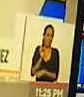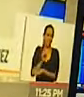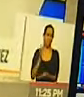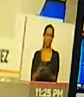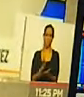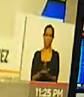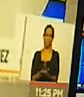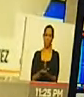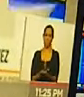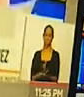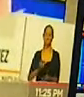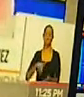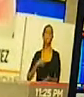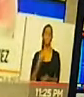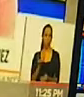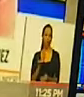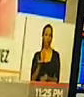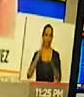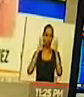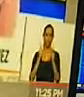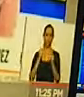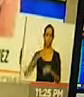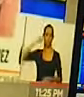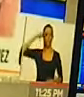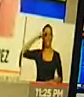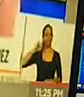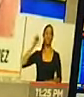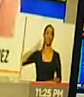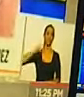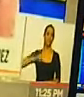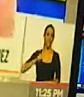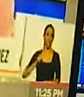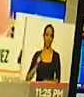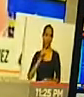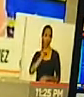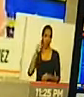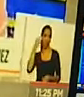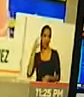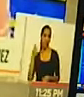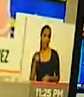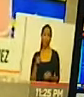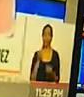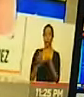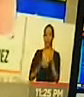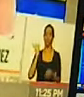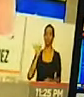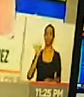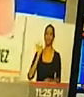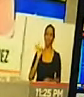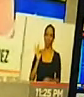incluyendo una posible opción militar en caso de ser necesario. Ustedes saben que esta ha sido una declaración que